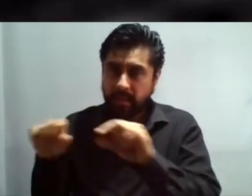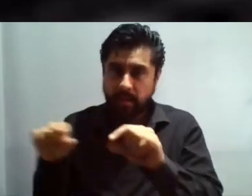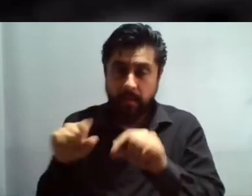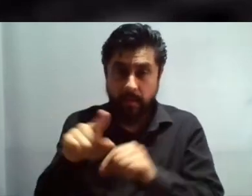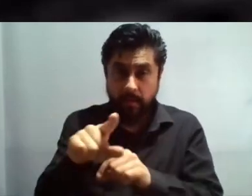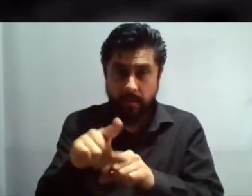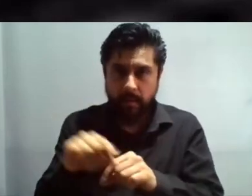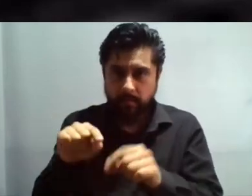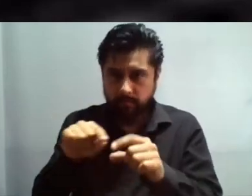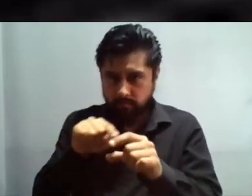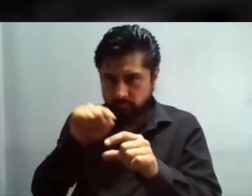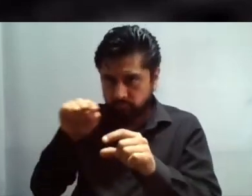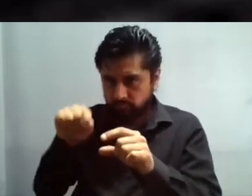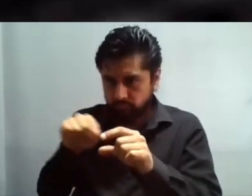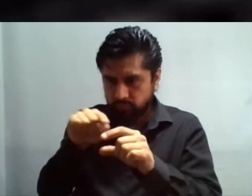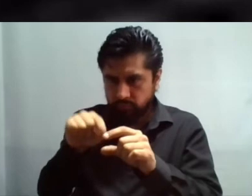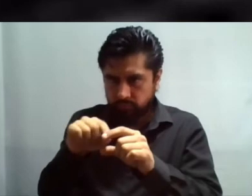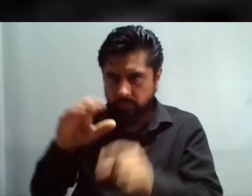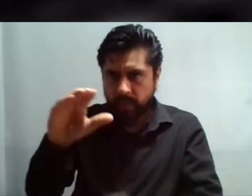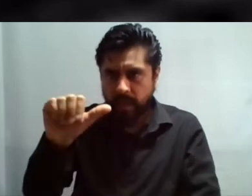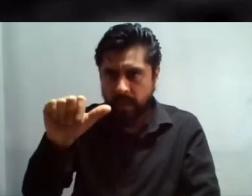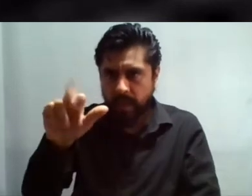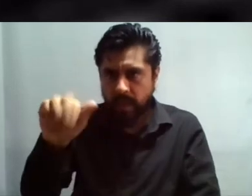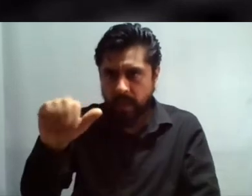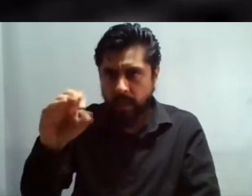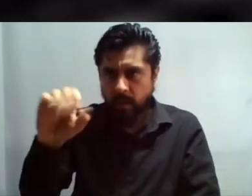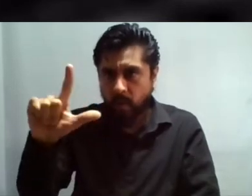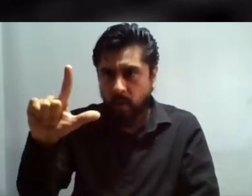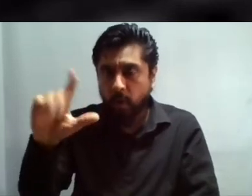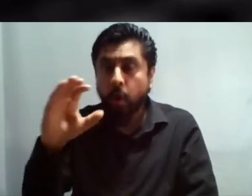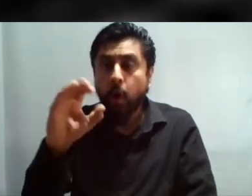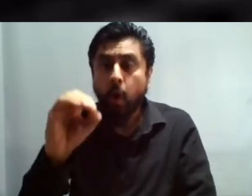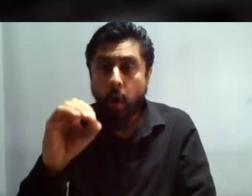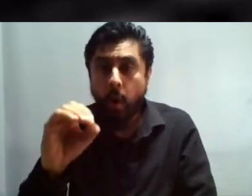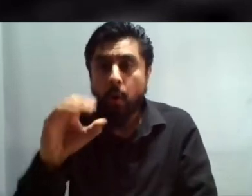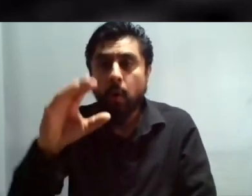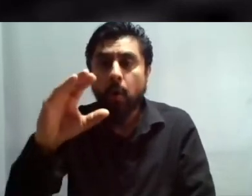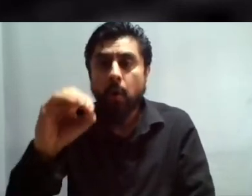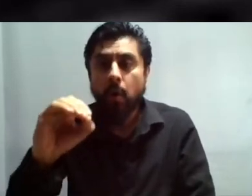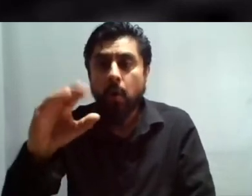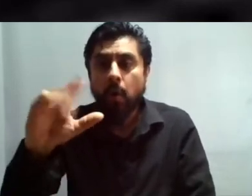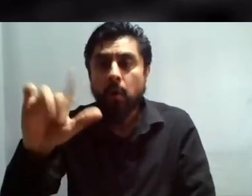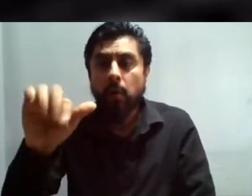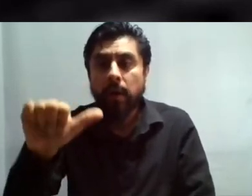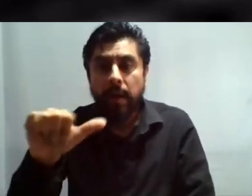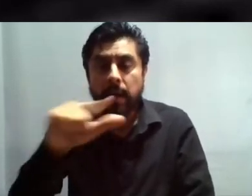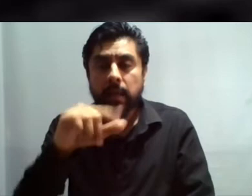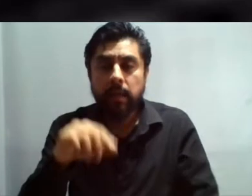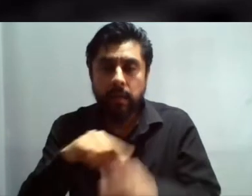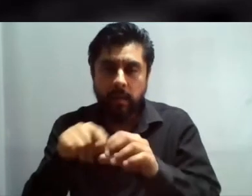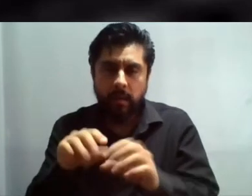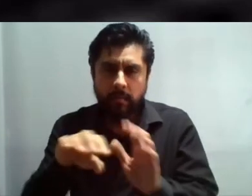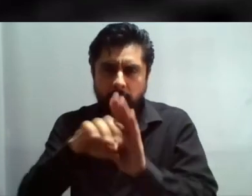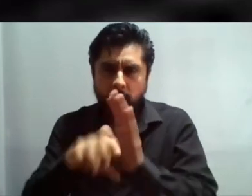de caracol. Se llama caracol o cóclea. Es la parte más especializada. Cuando un virus de este